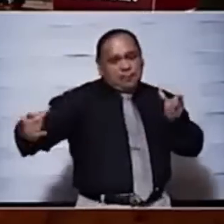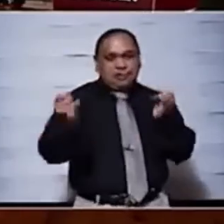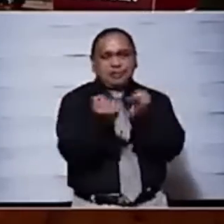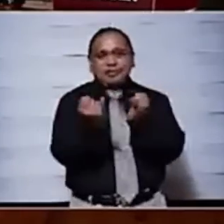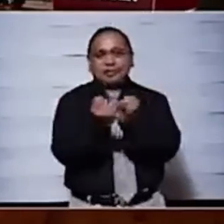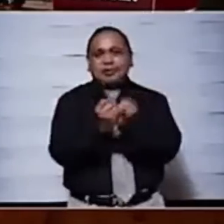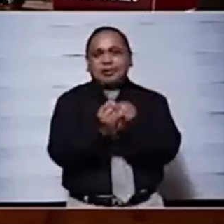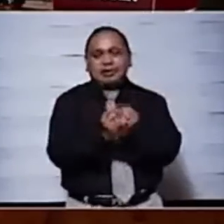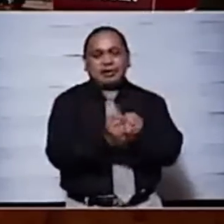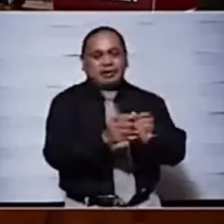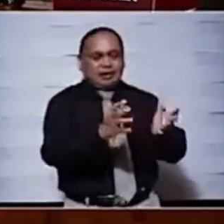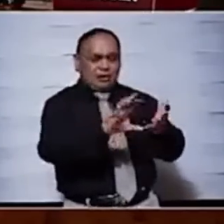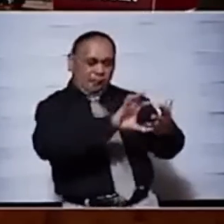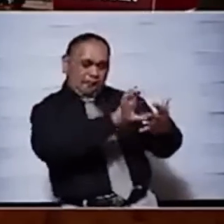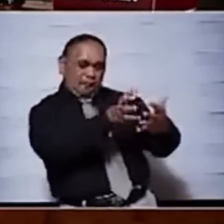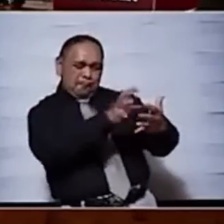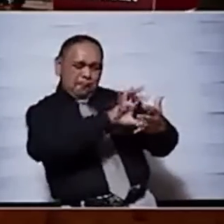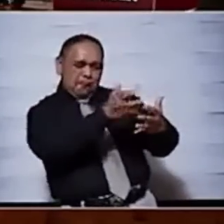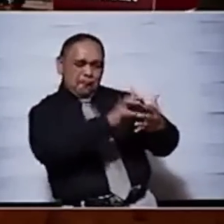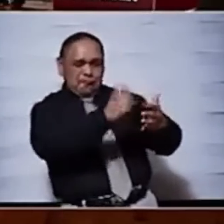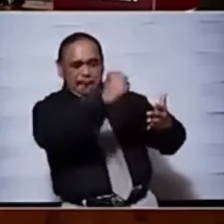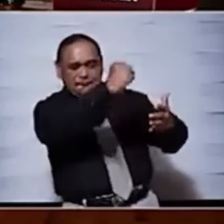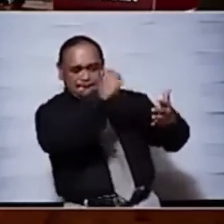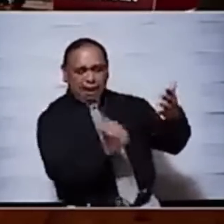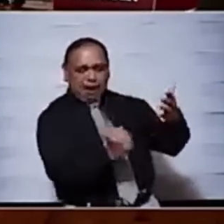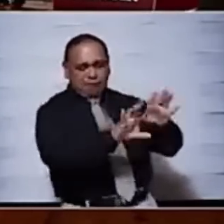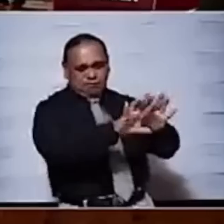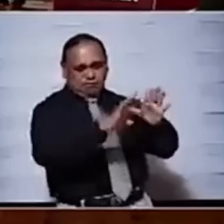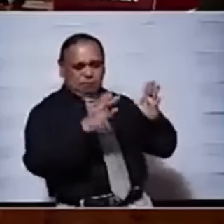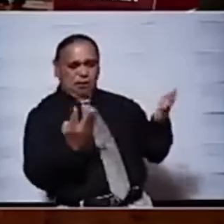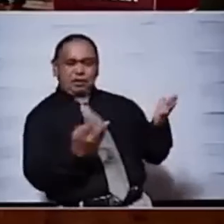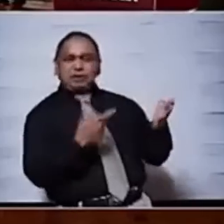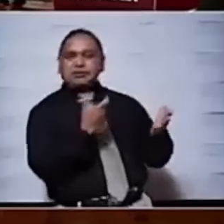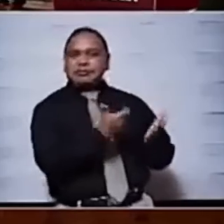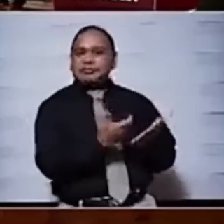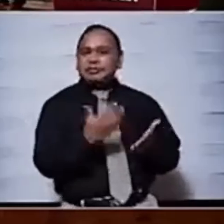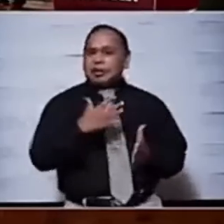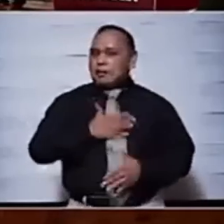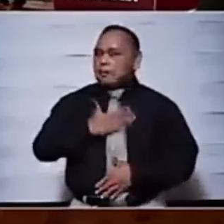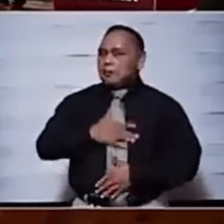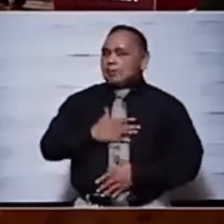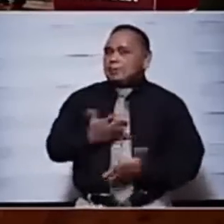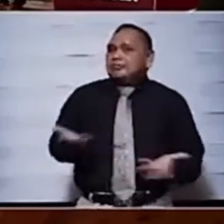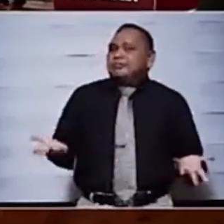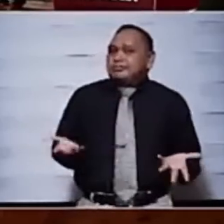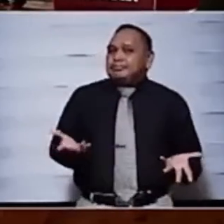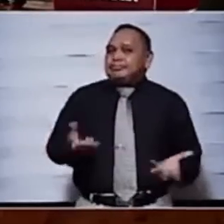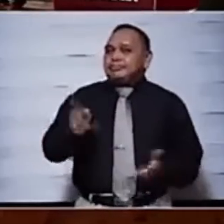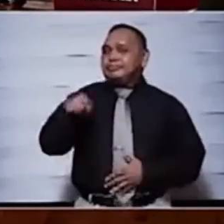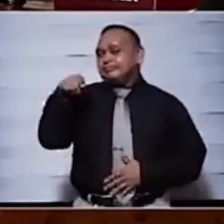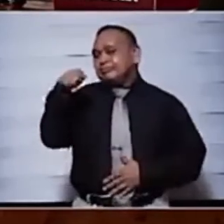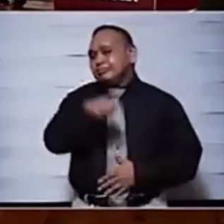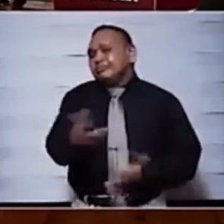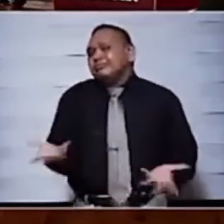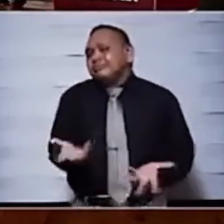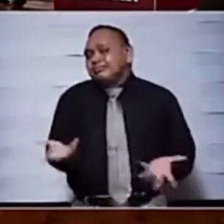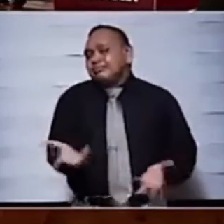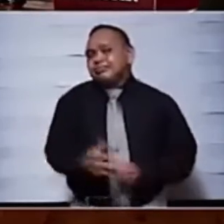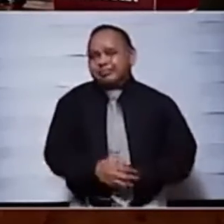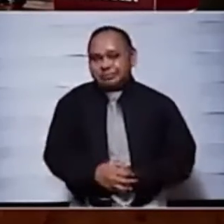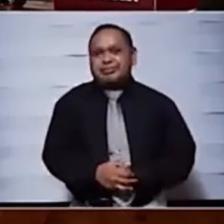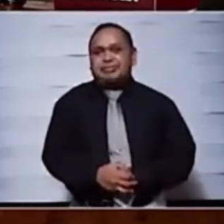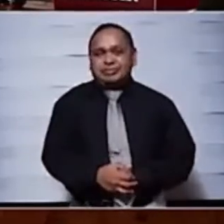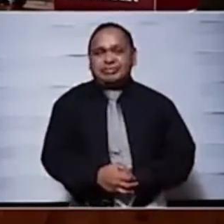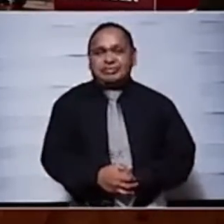caja fuerte. Yo no sé para qué tenía la caja fuerte en el baño, no sé si de ahí salían pues las compensaciones. Pero la cosa es de